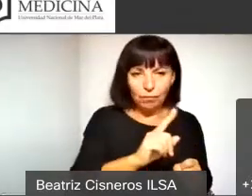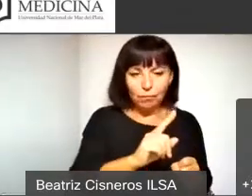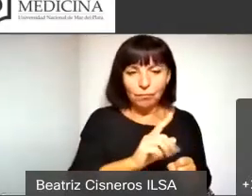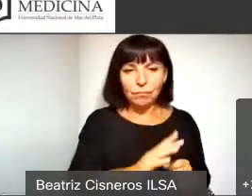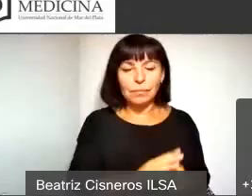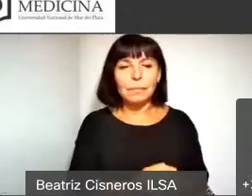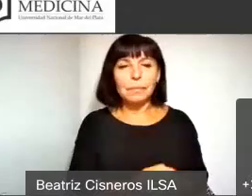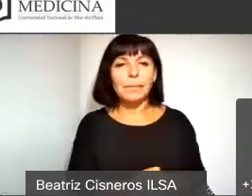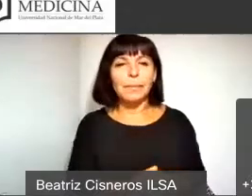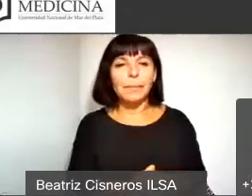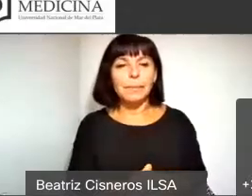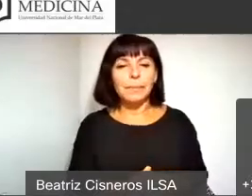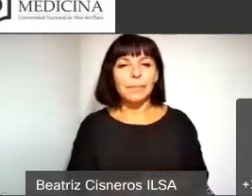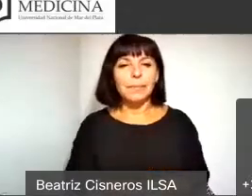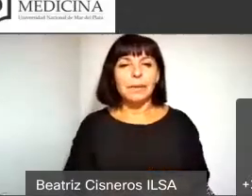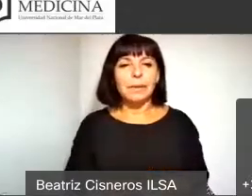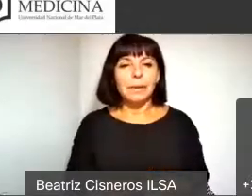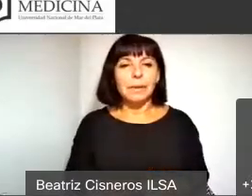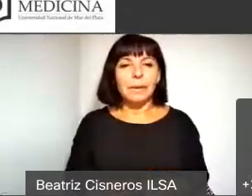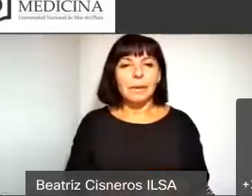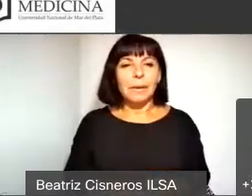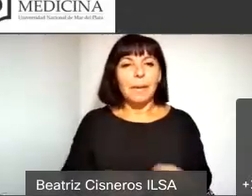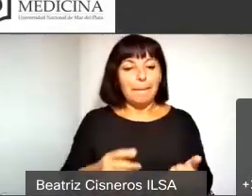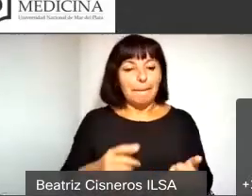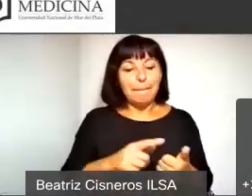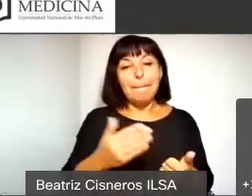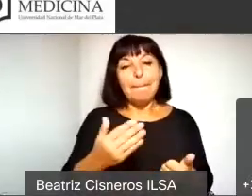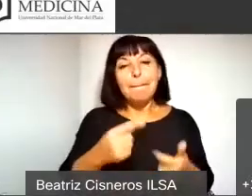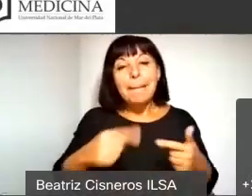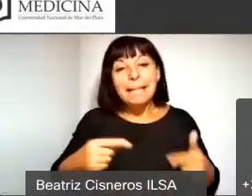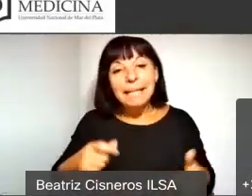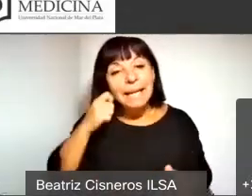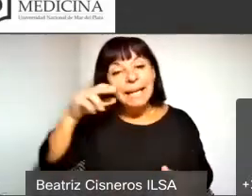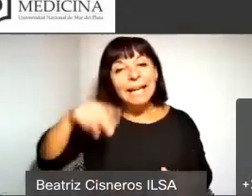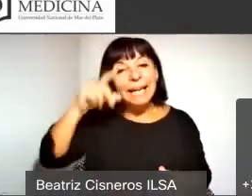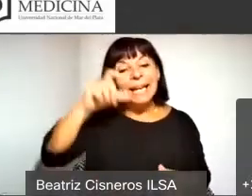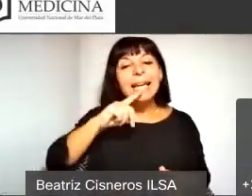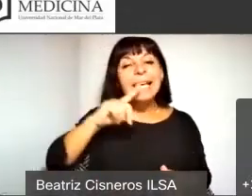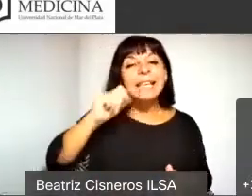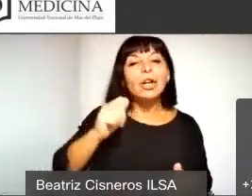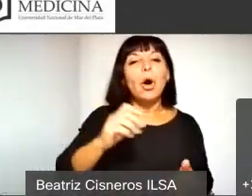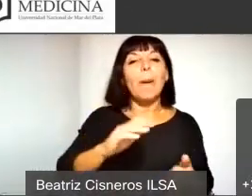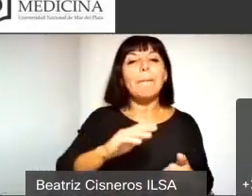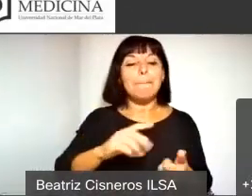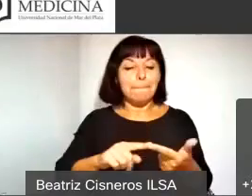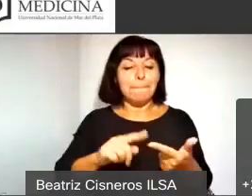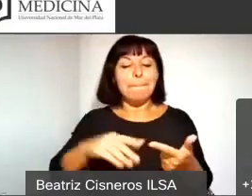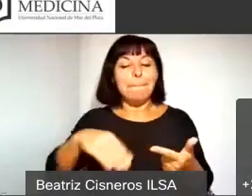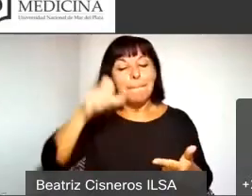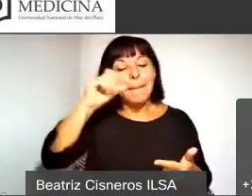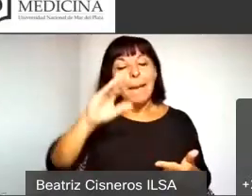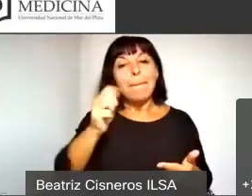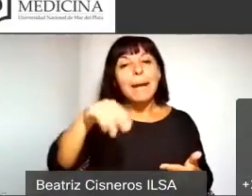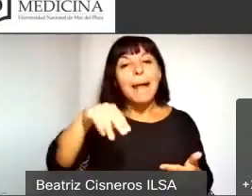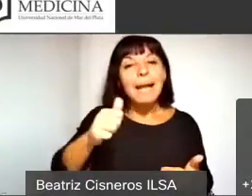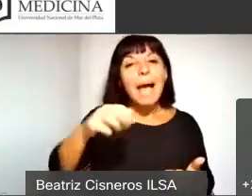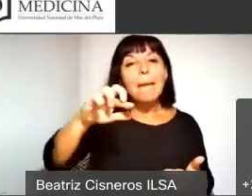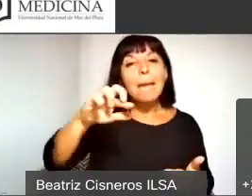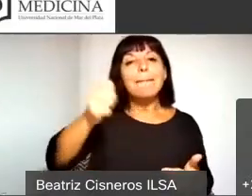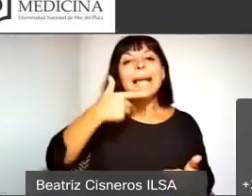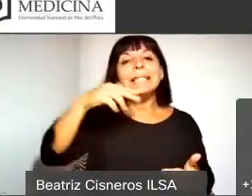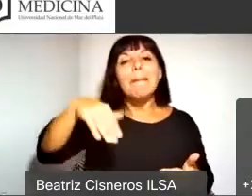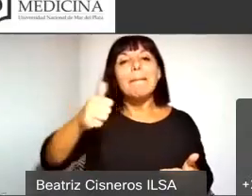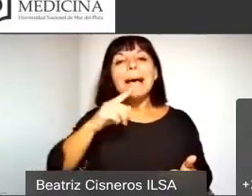¿sí? Entonces hablamos material genético, membrana plasmática, citoplasma, tres cosas que tienen en común ambos